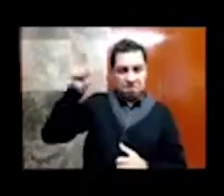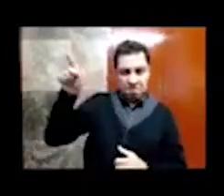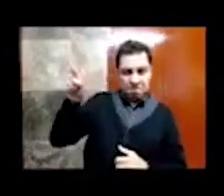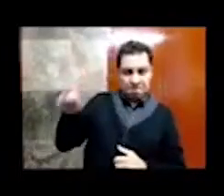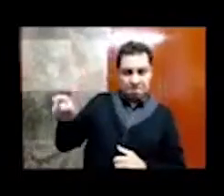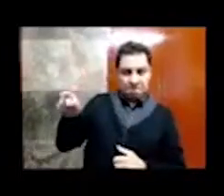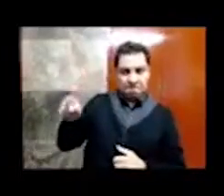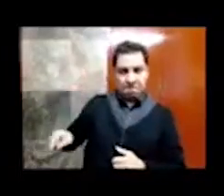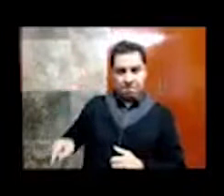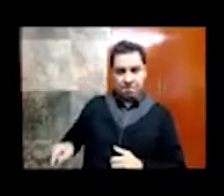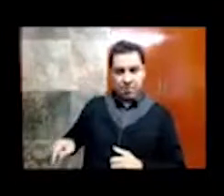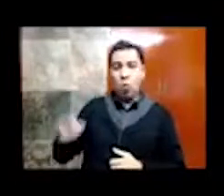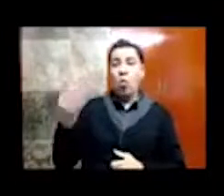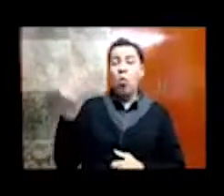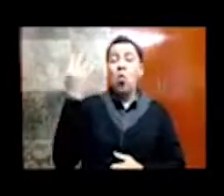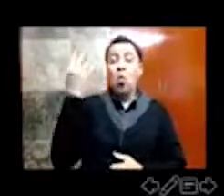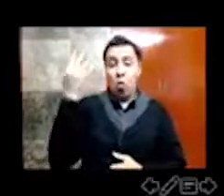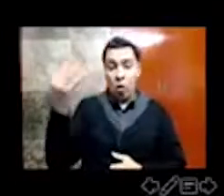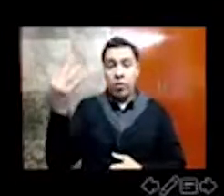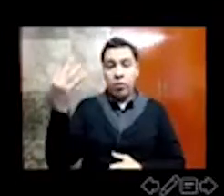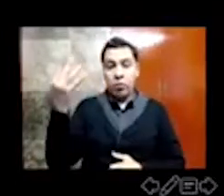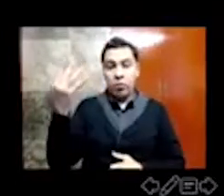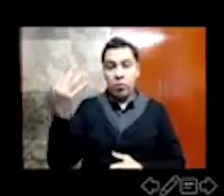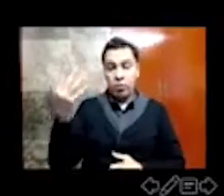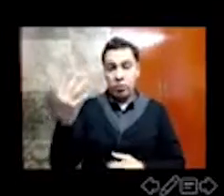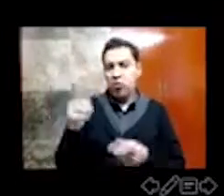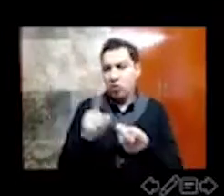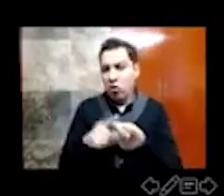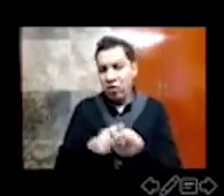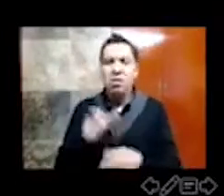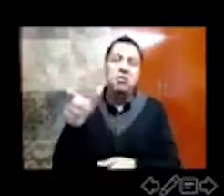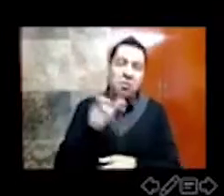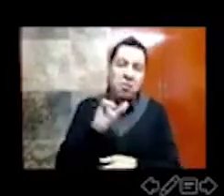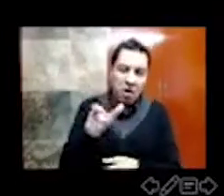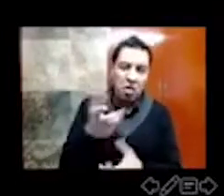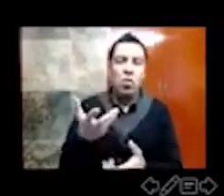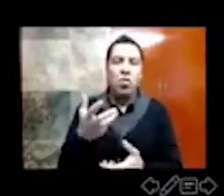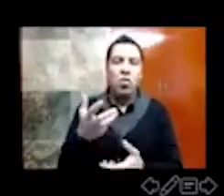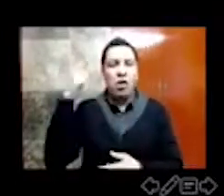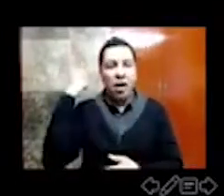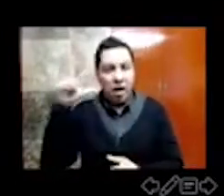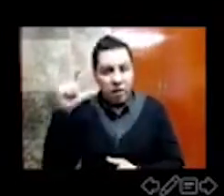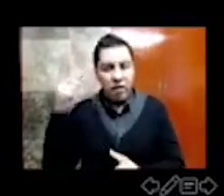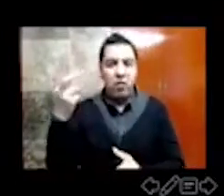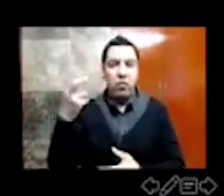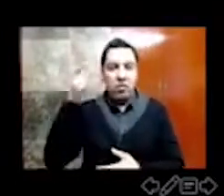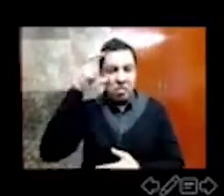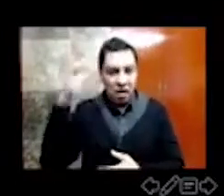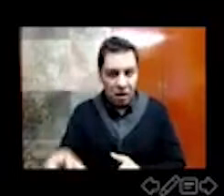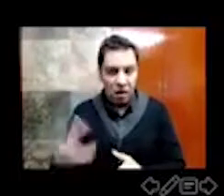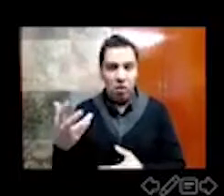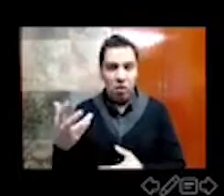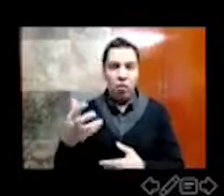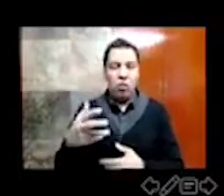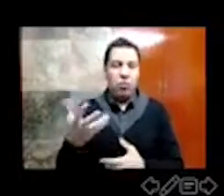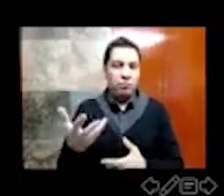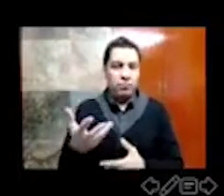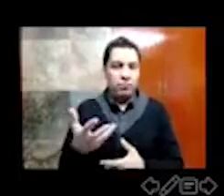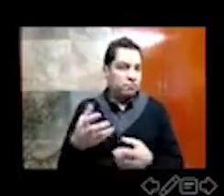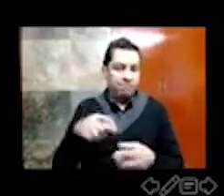¿no? Atlihuayán, el lugar donde aprendieron a usar el atlatl, también llamado hoy